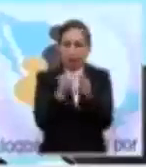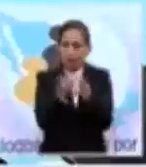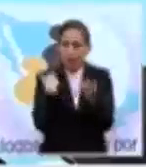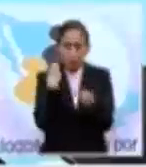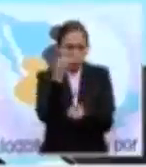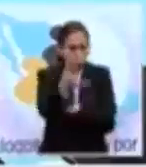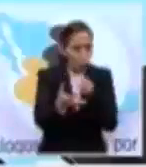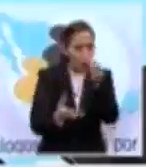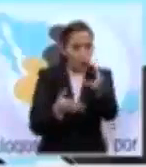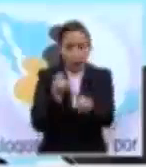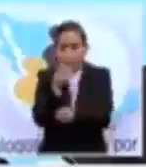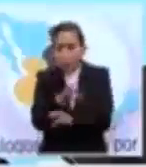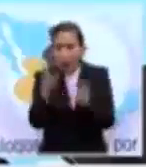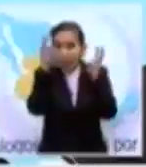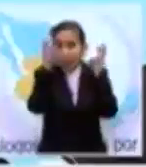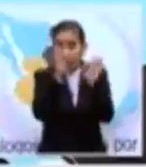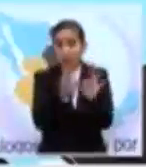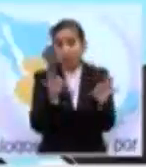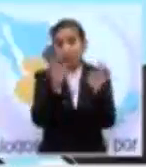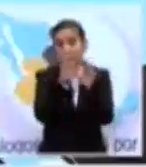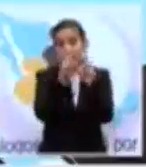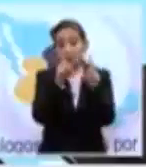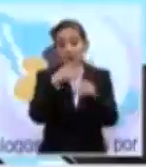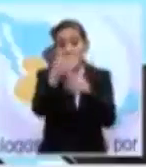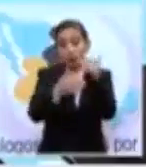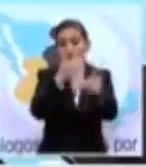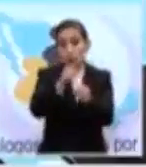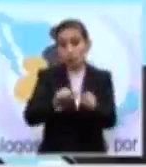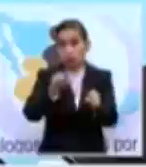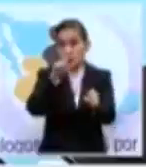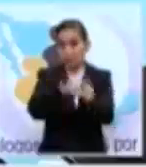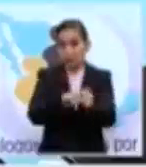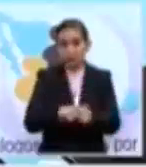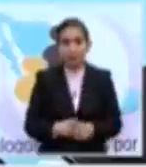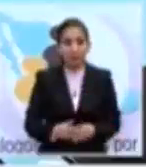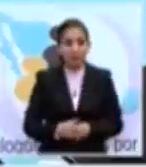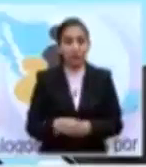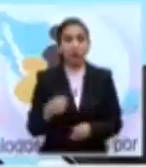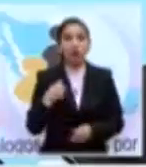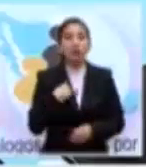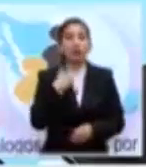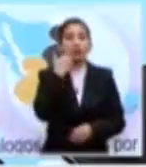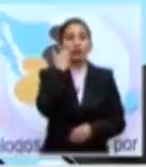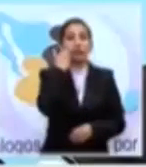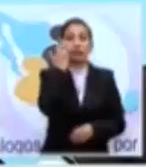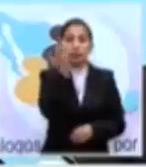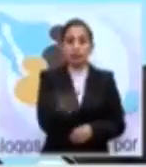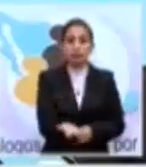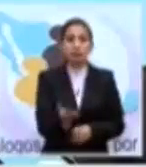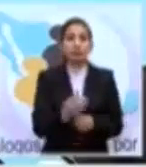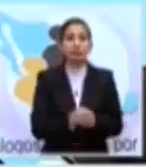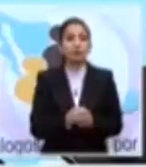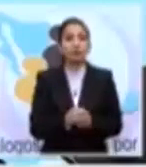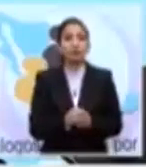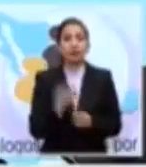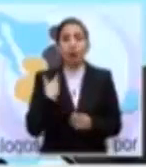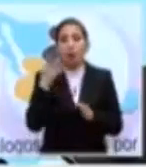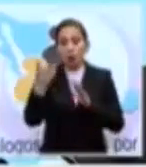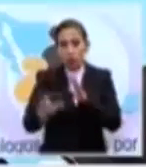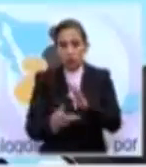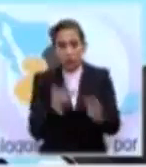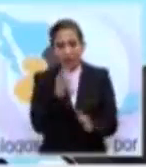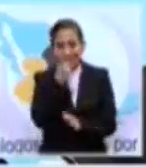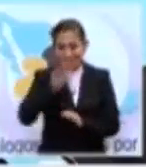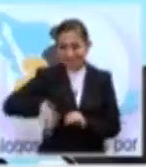tema fundamental que es el desarrollo social. Yo quiero reiterar lo que decía el